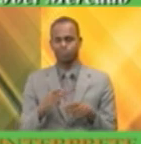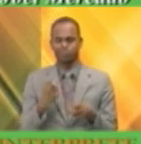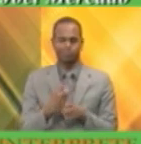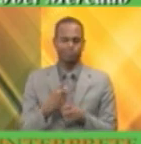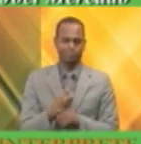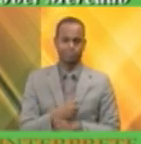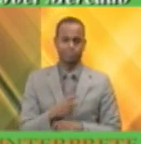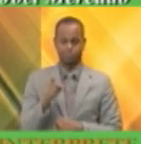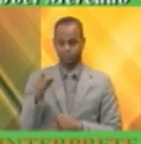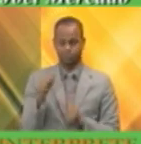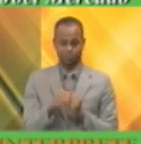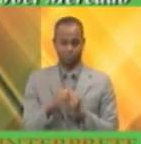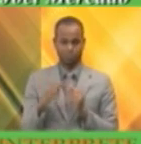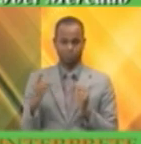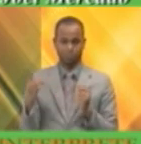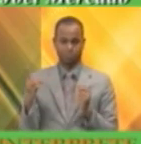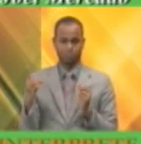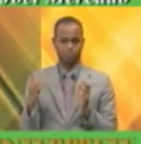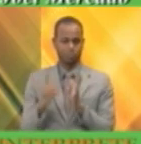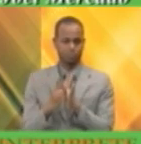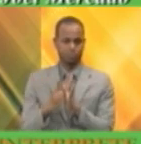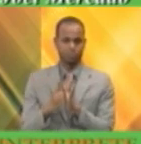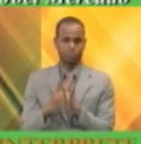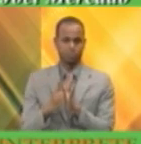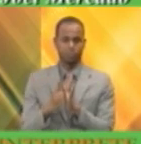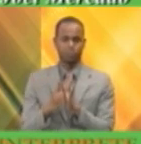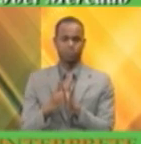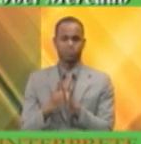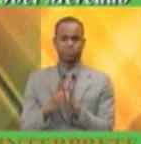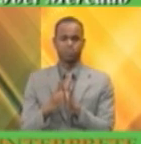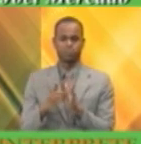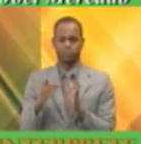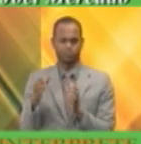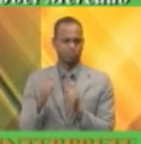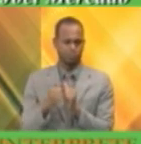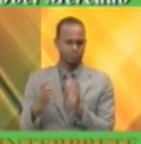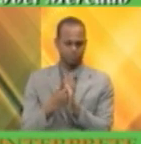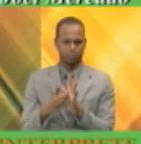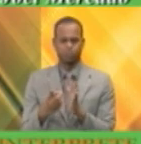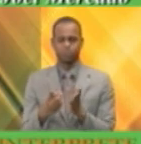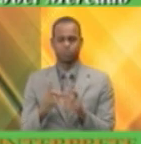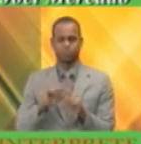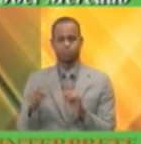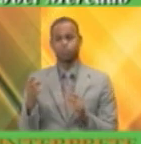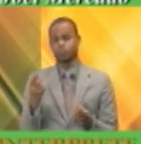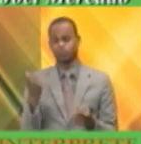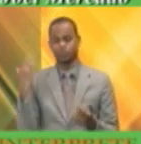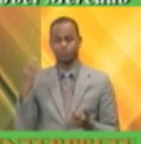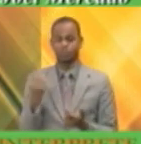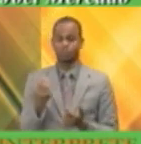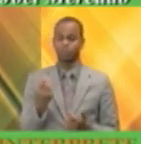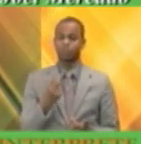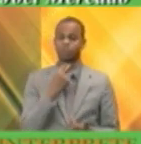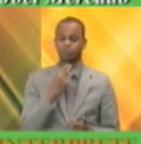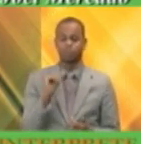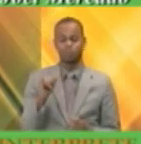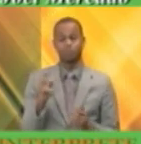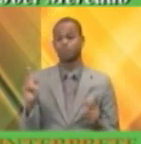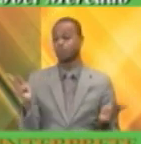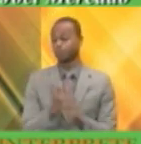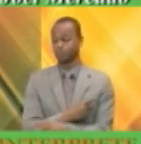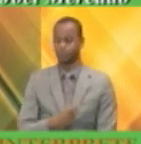no es discapacitado, no tiene ningún tipo de discapacidad, más la económica que tenía, que sí. Es una, que es la